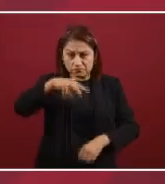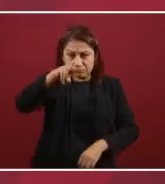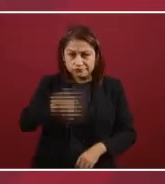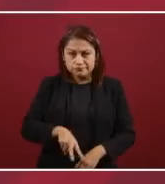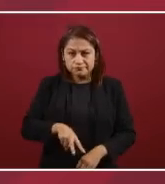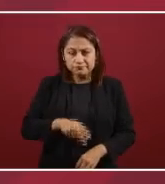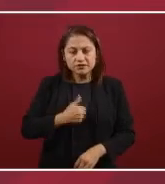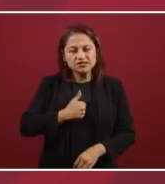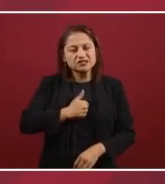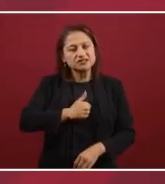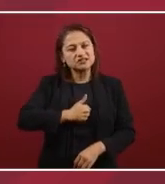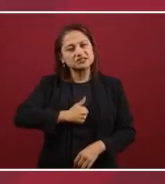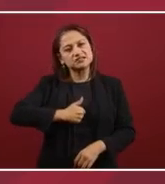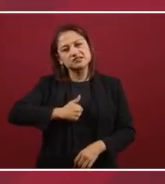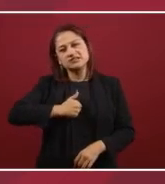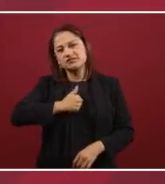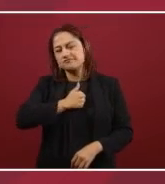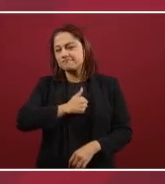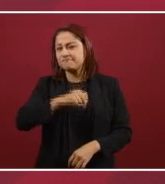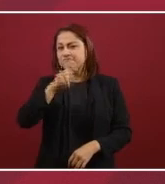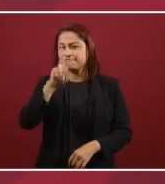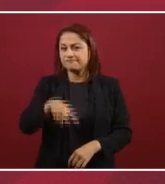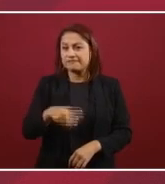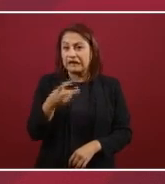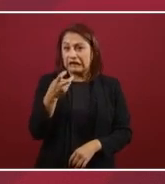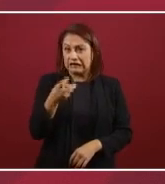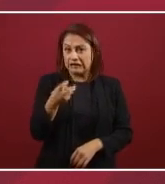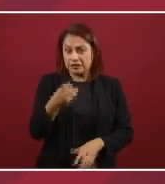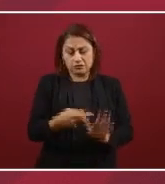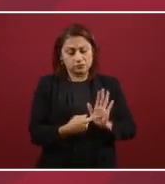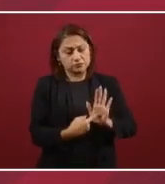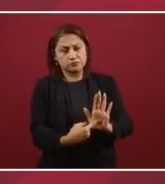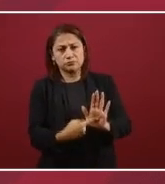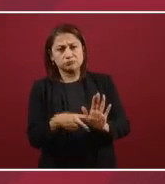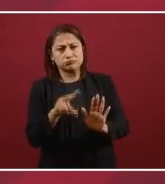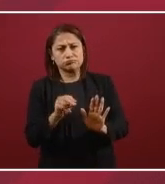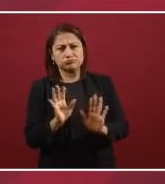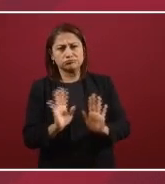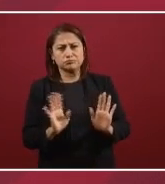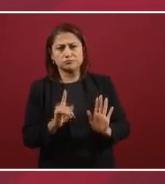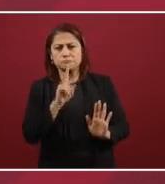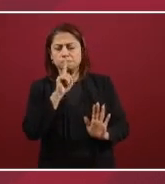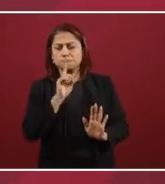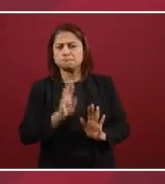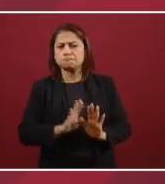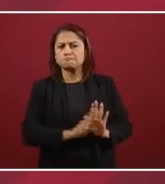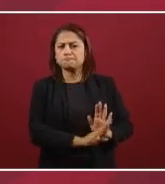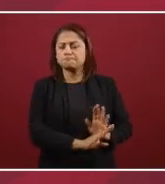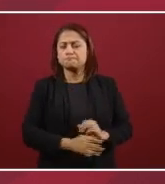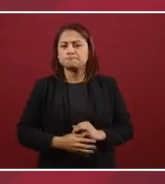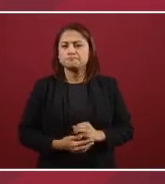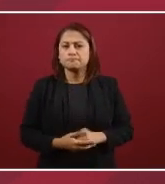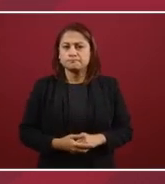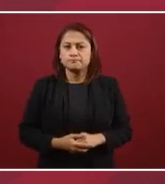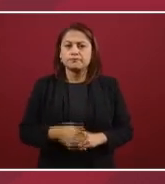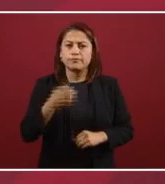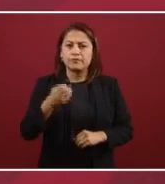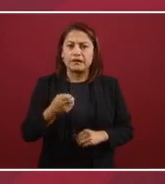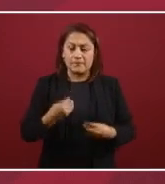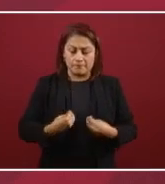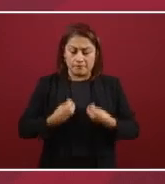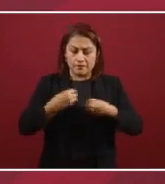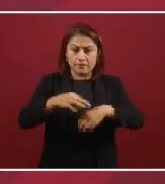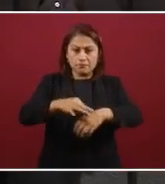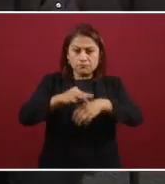que no se conoce mucho, no hay información suficiente.